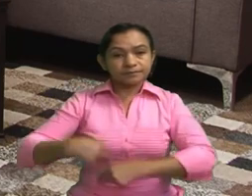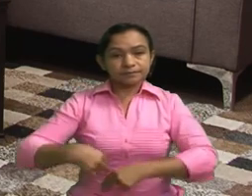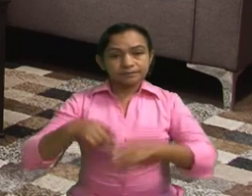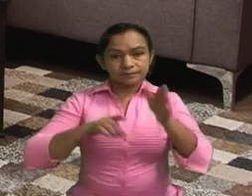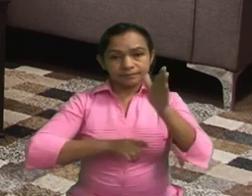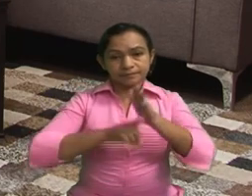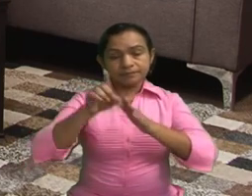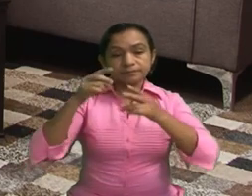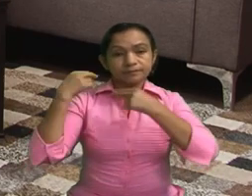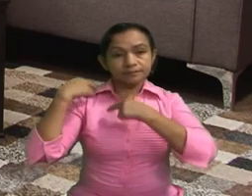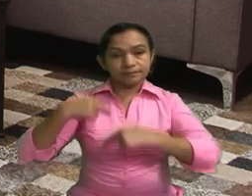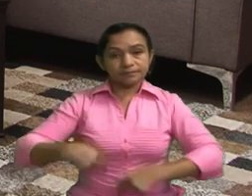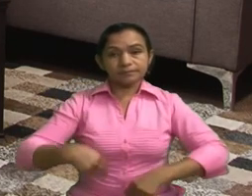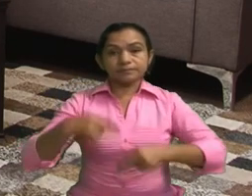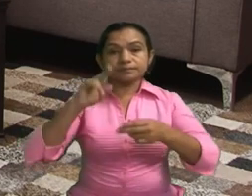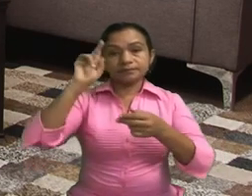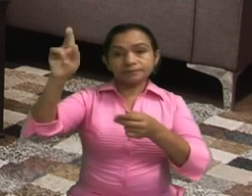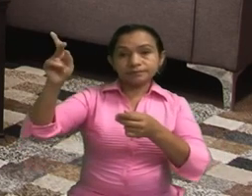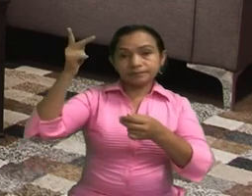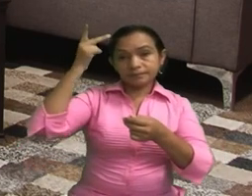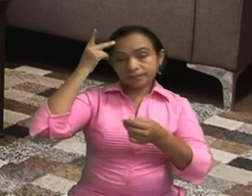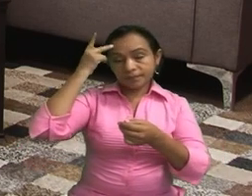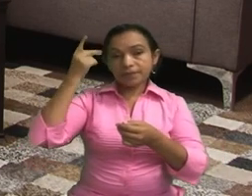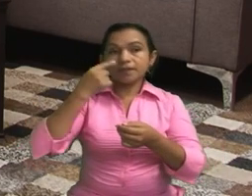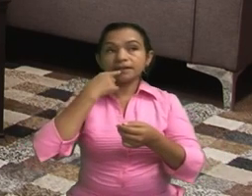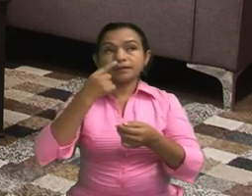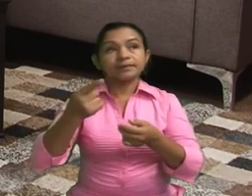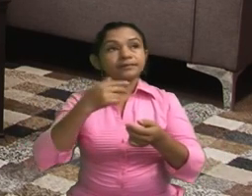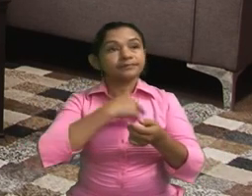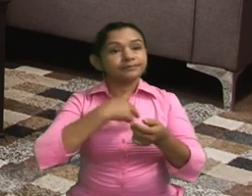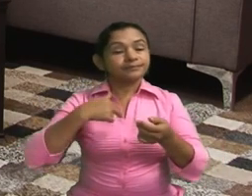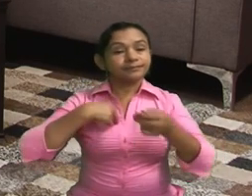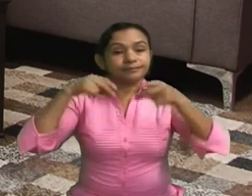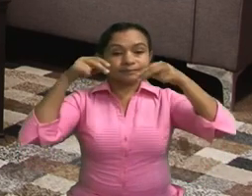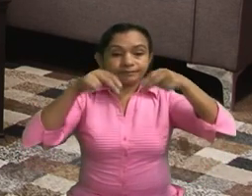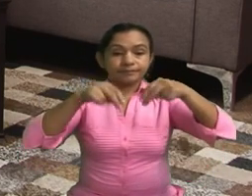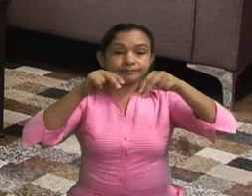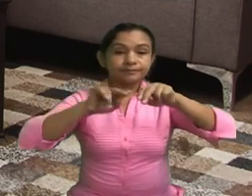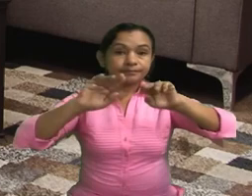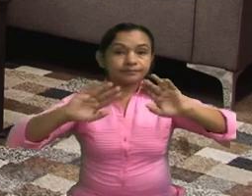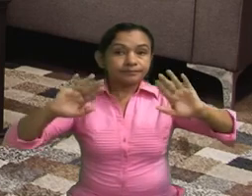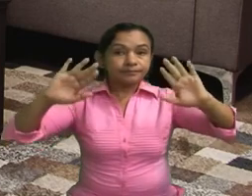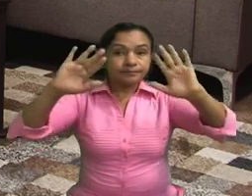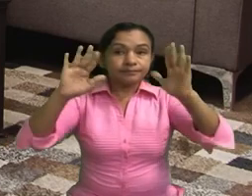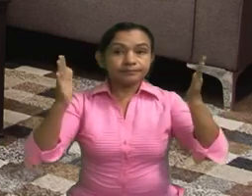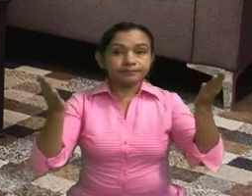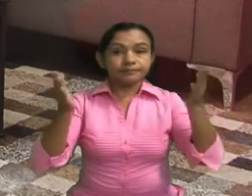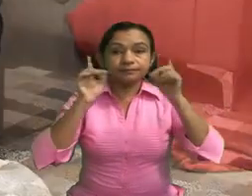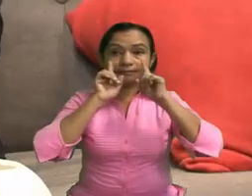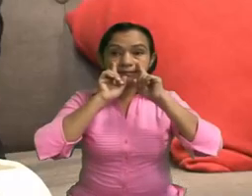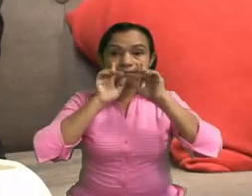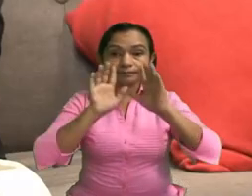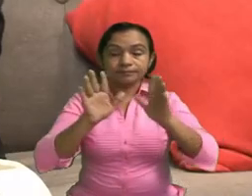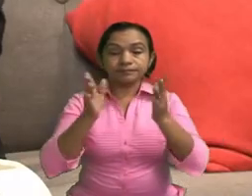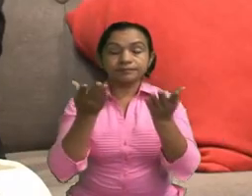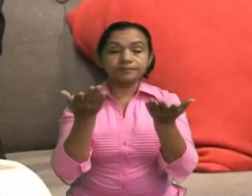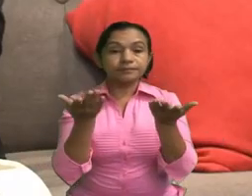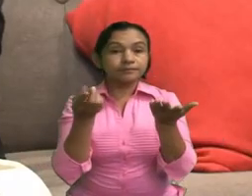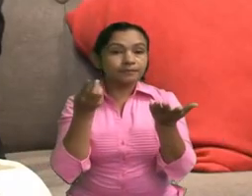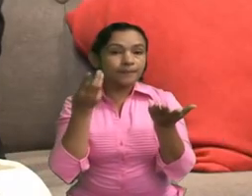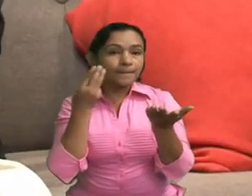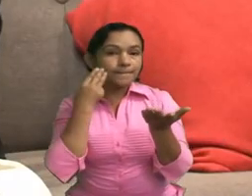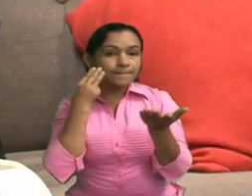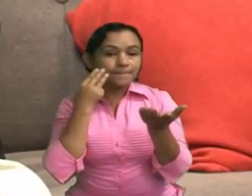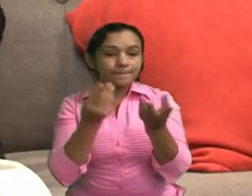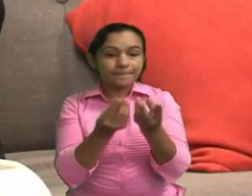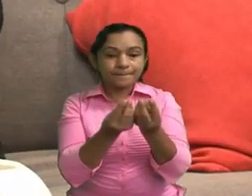de Desarrollo Humano está la política que es específica para el tema del medio ambiente, de conservación de nuestra madre tierra, y que